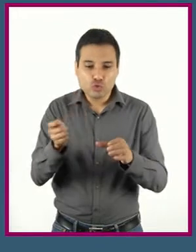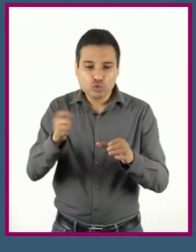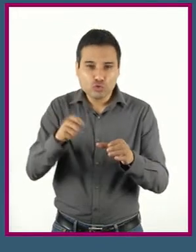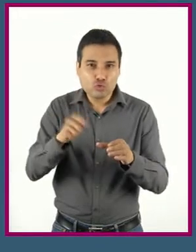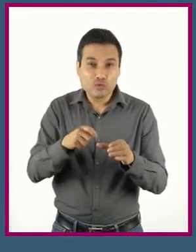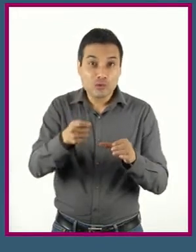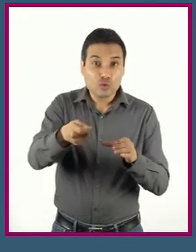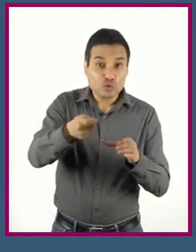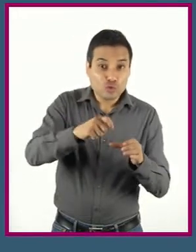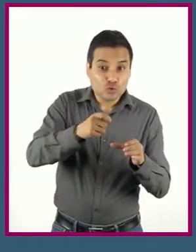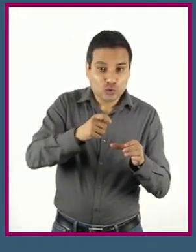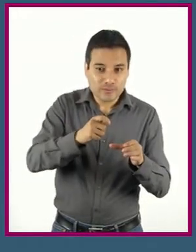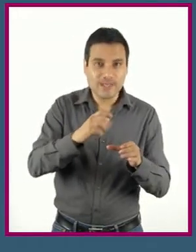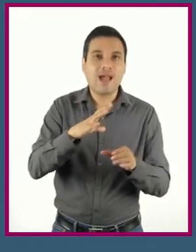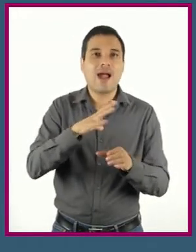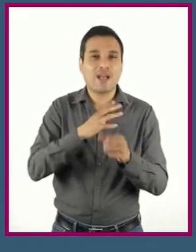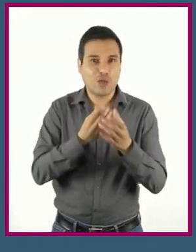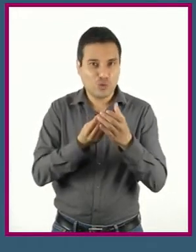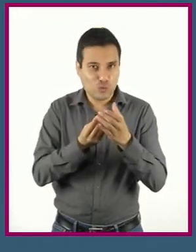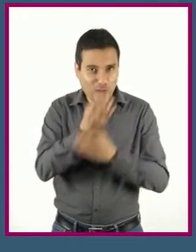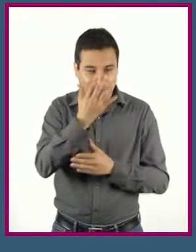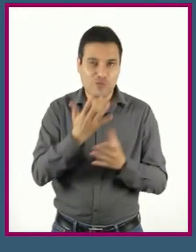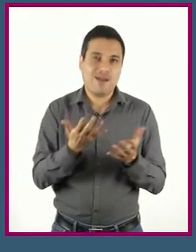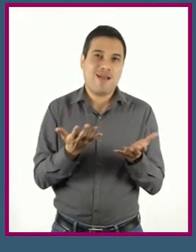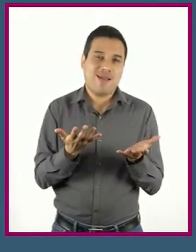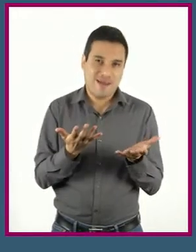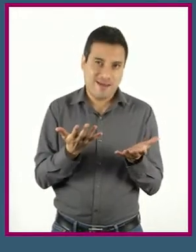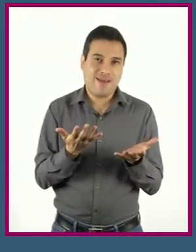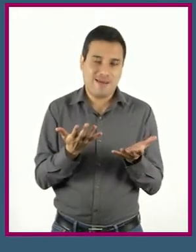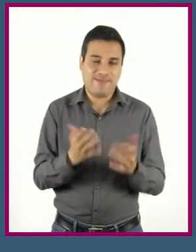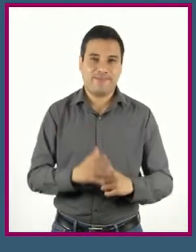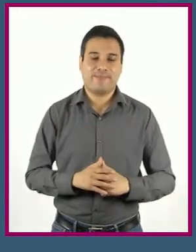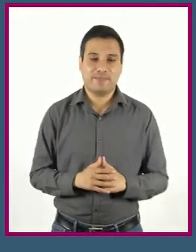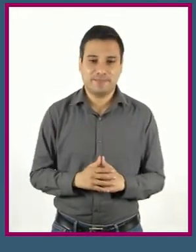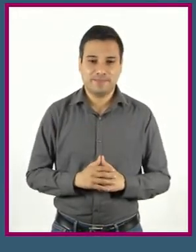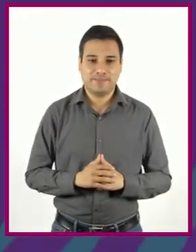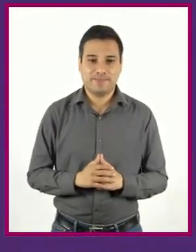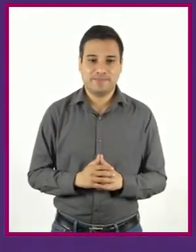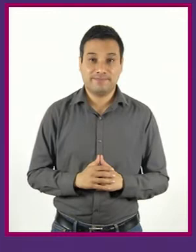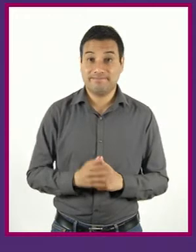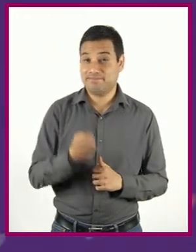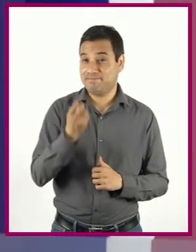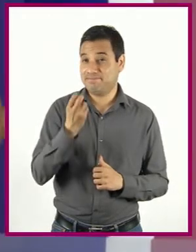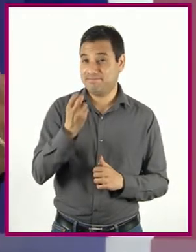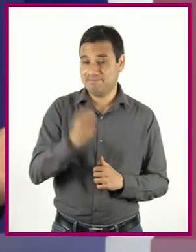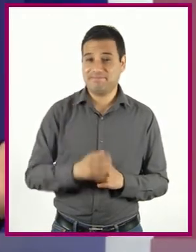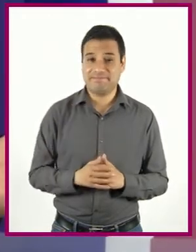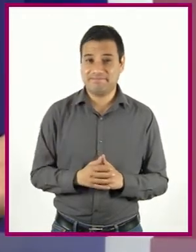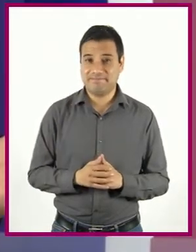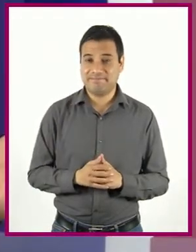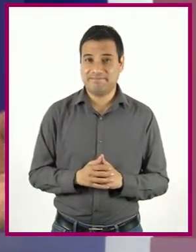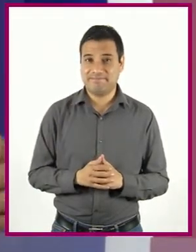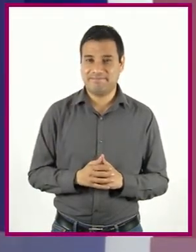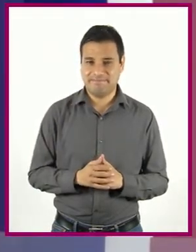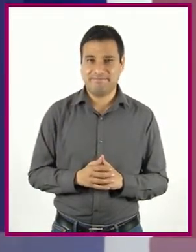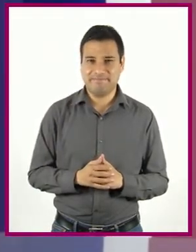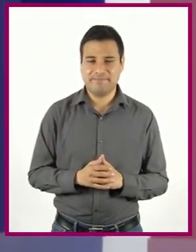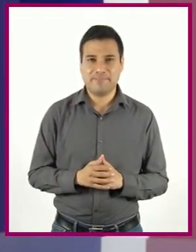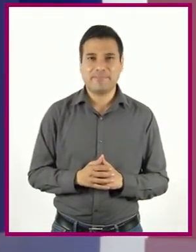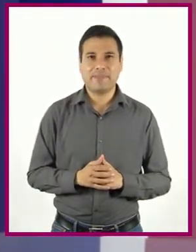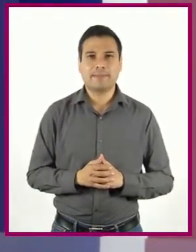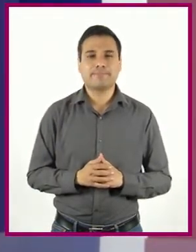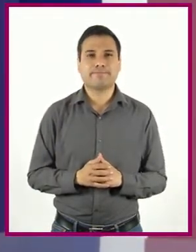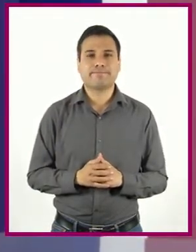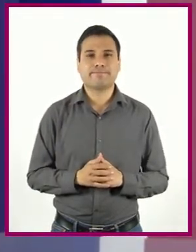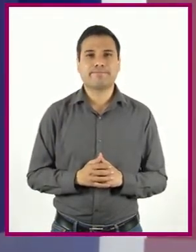produciendo sulfato de sodio e hidróxido de cobre. Así es. Y el sulfato de sodio que se